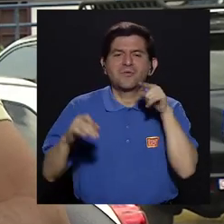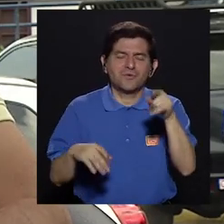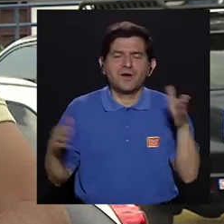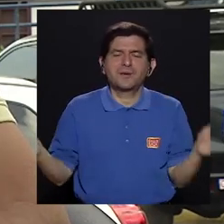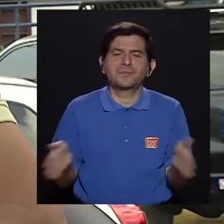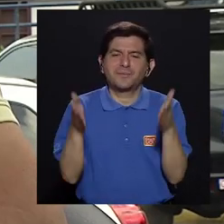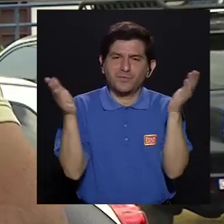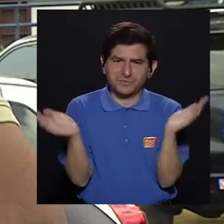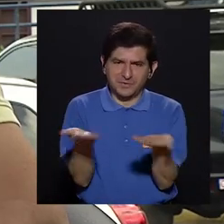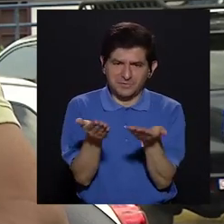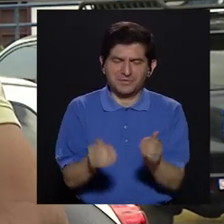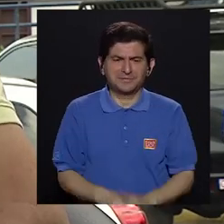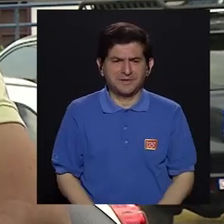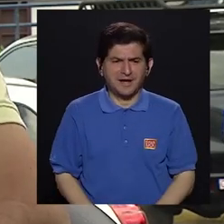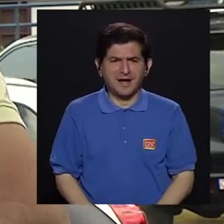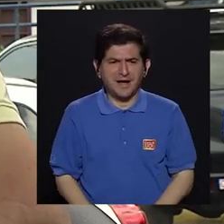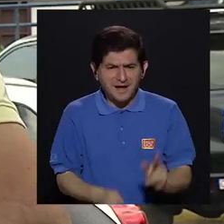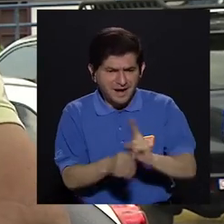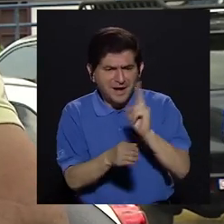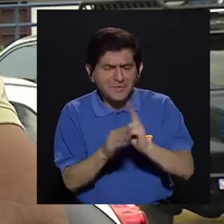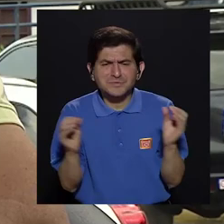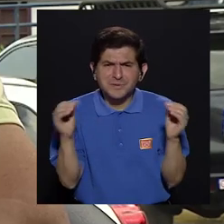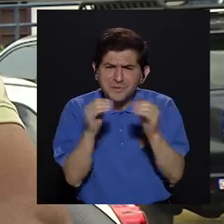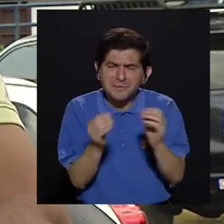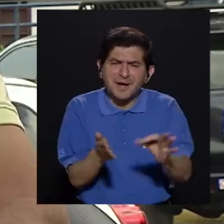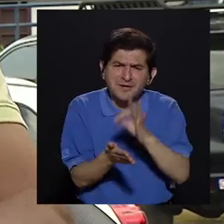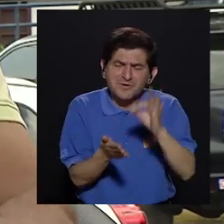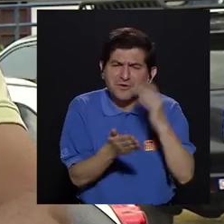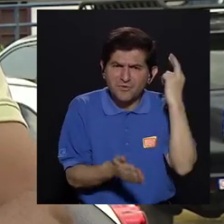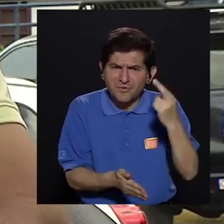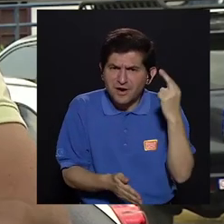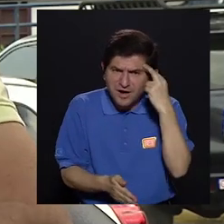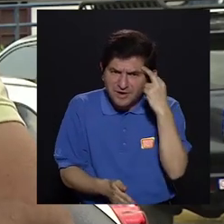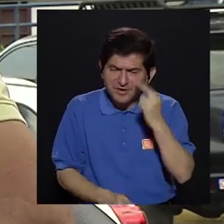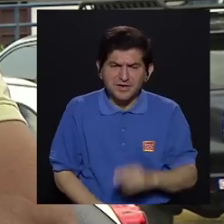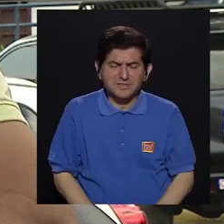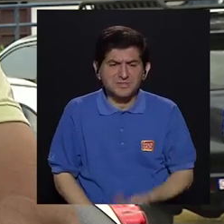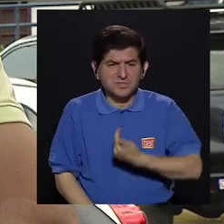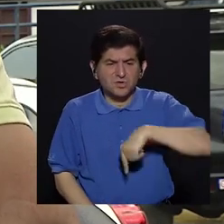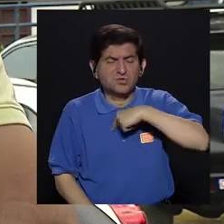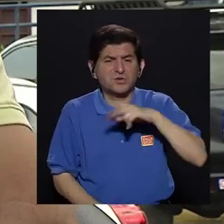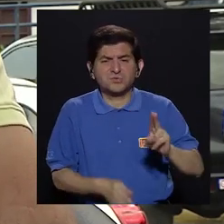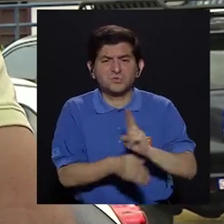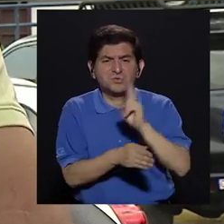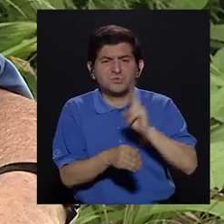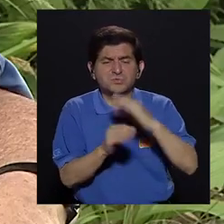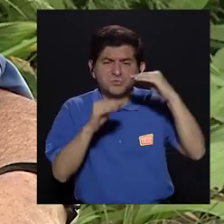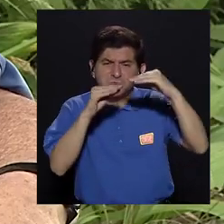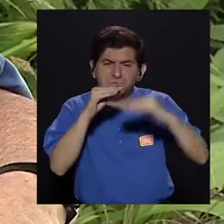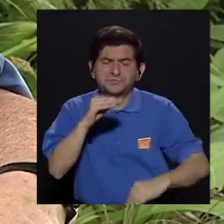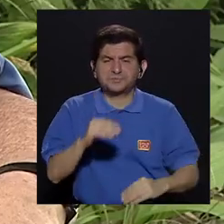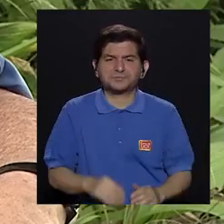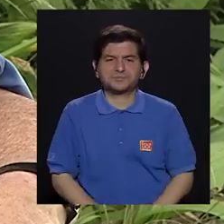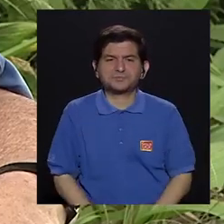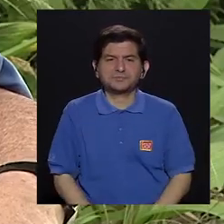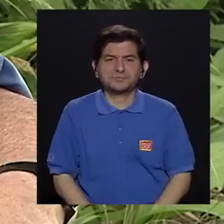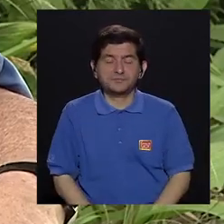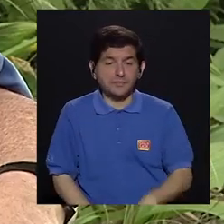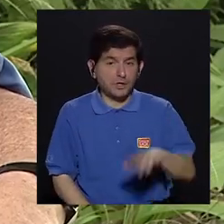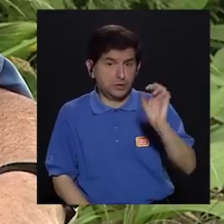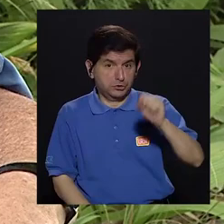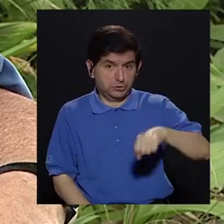que les motive, ¿verdad? Aumentar el consumo de frijoles en virtud de que cada vez consumimos menos. Sí,